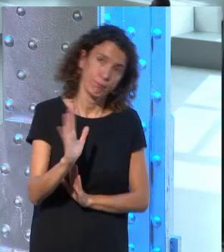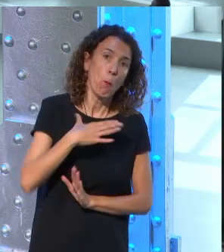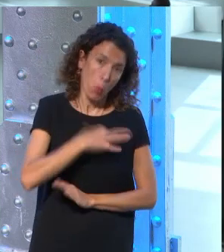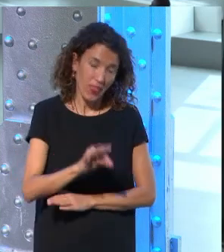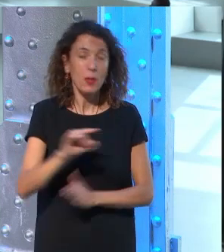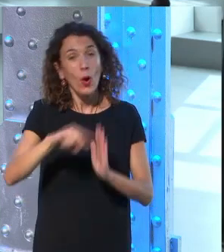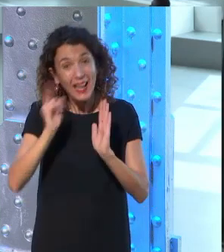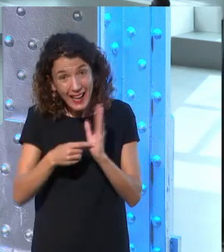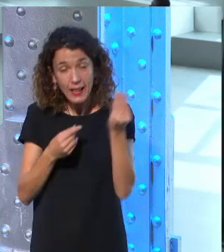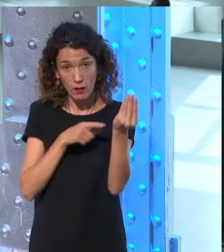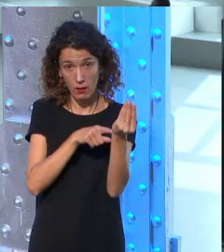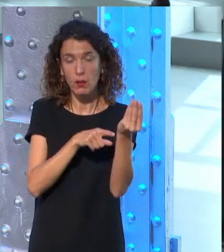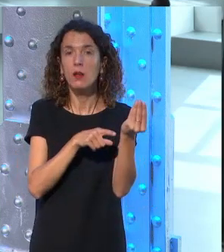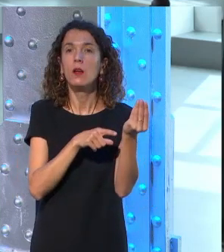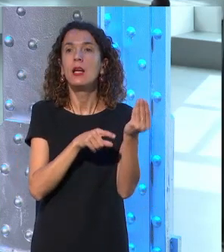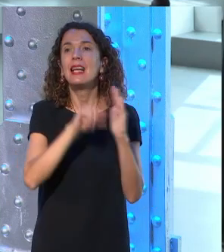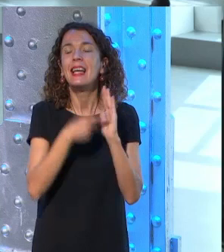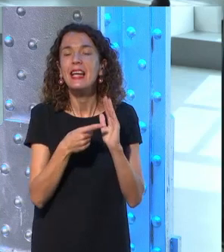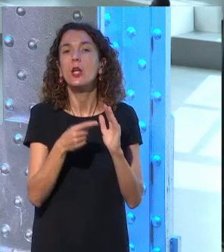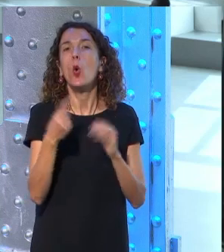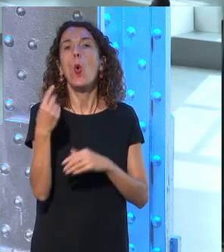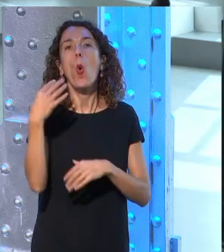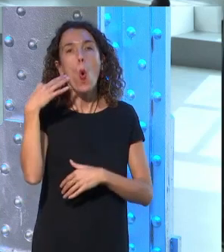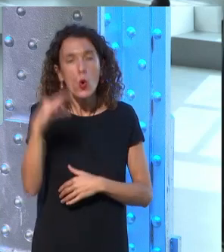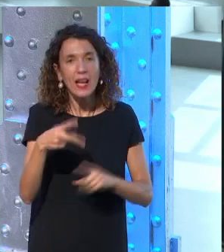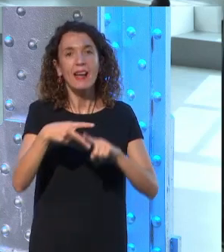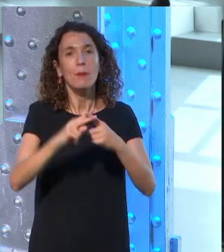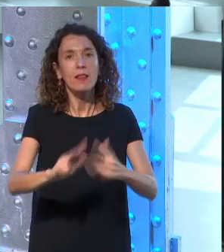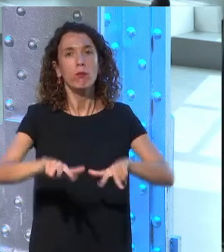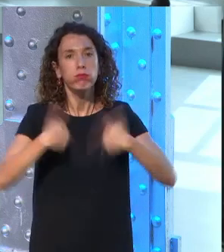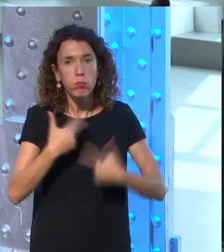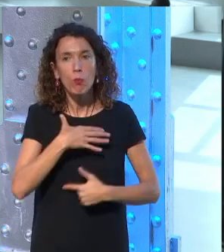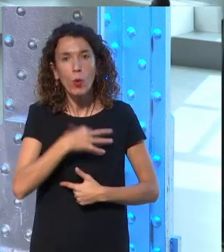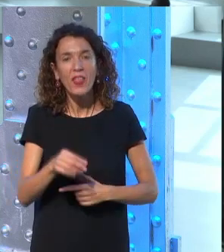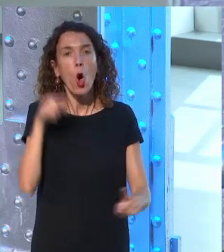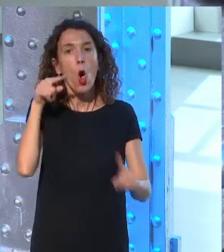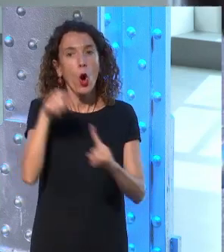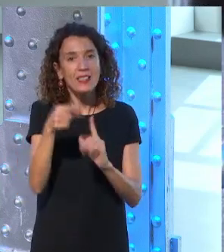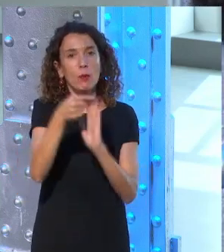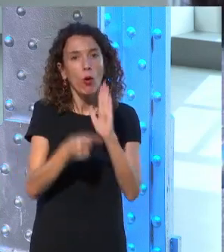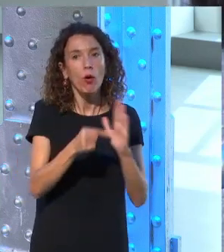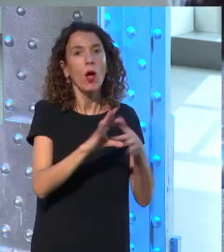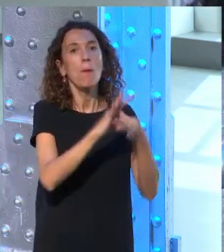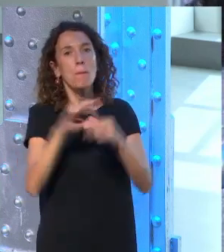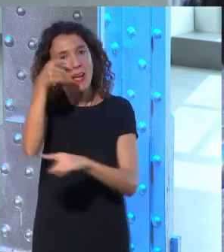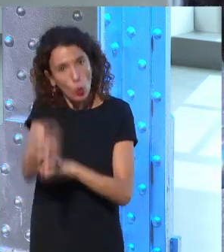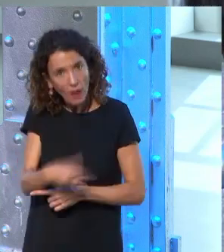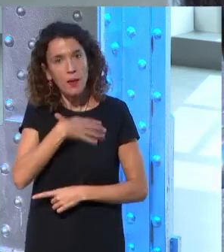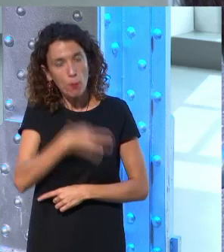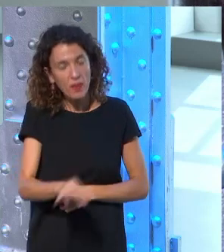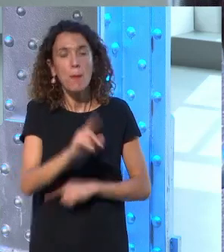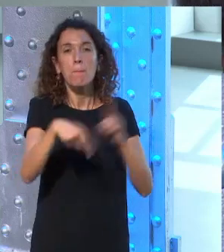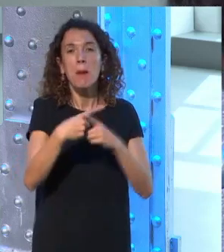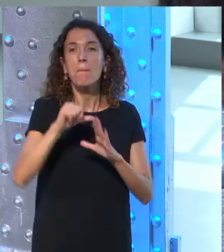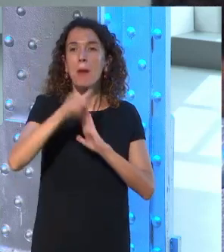Pero una ley, para nosotros, es la única herramienta que permite imponer objetivos vinculantes, definir un marco